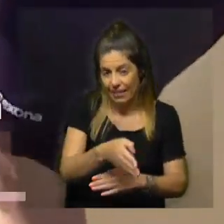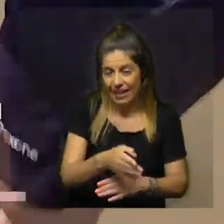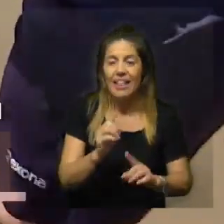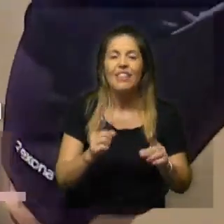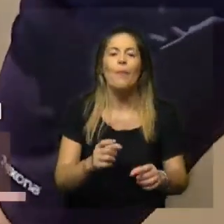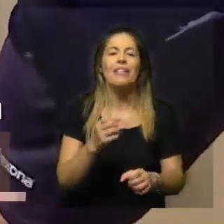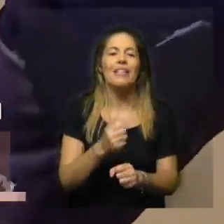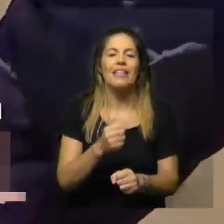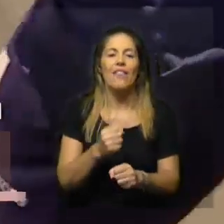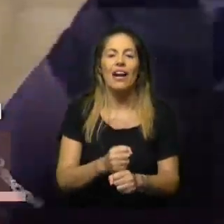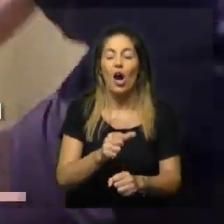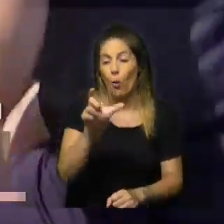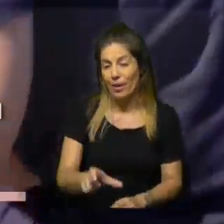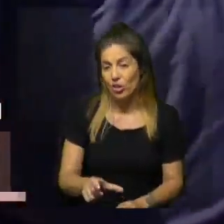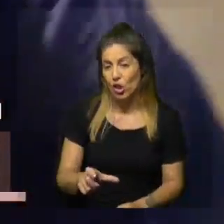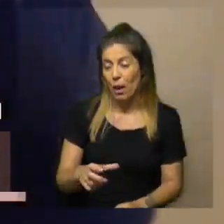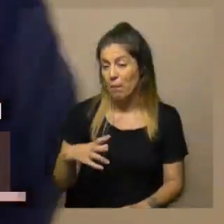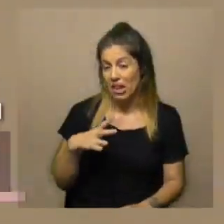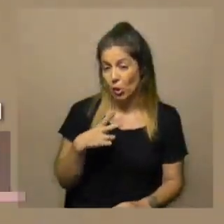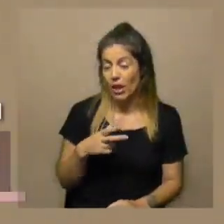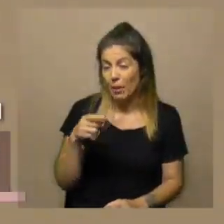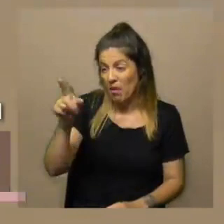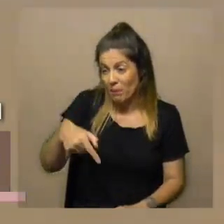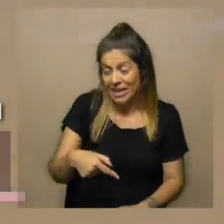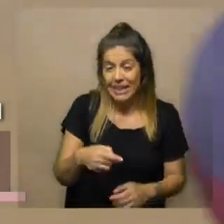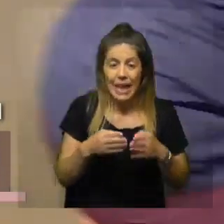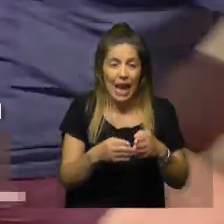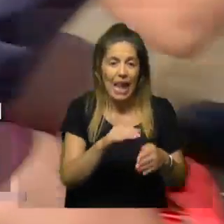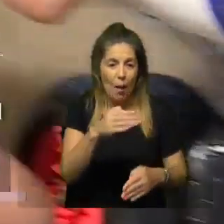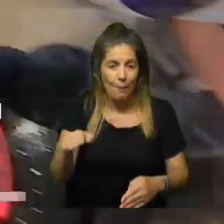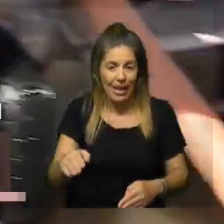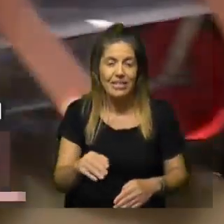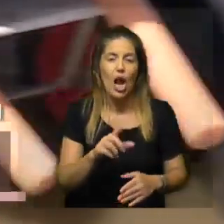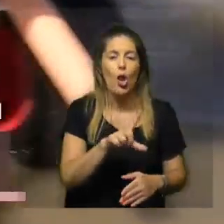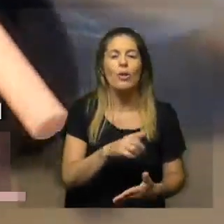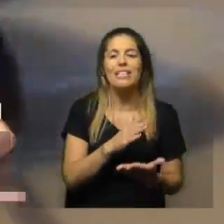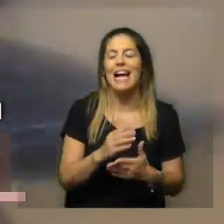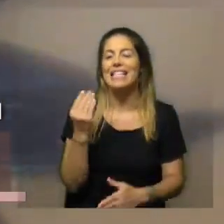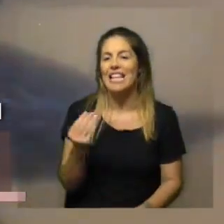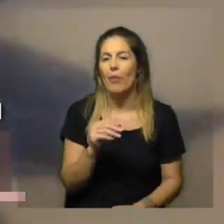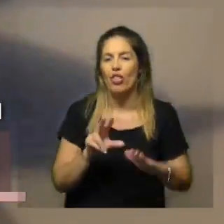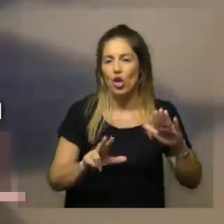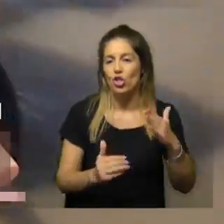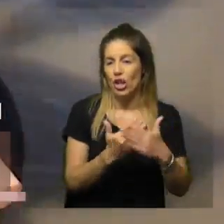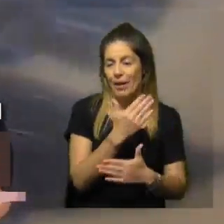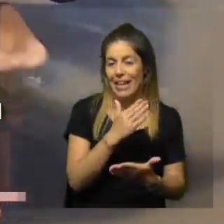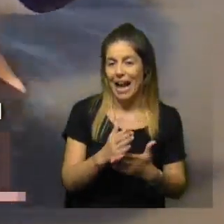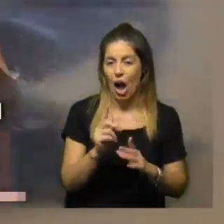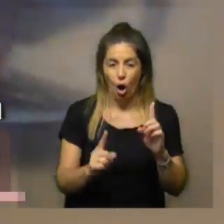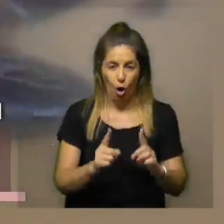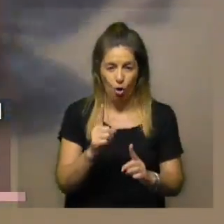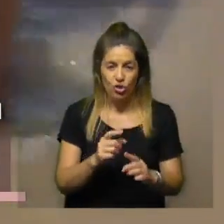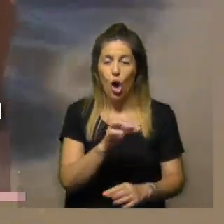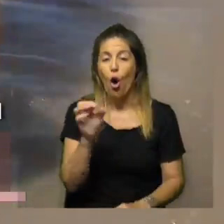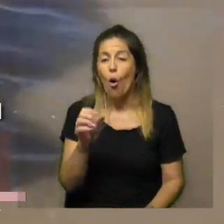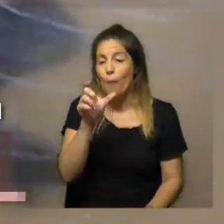con personas particulares, ¿no?, que pueden bajar a la playa de lunes a sábado, de las 8 de la mañana a las 11, funcionan todos los módulos, o